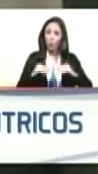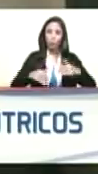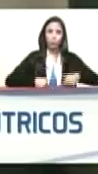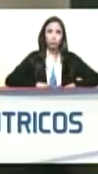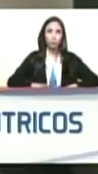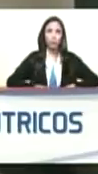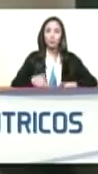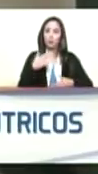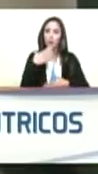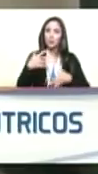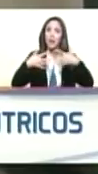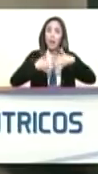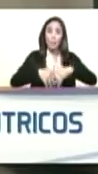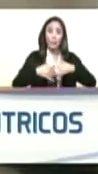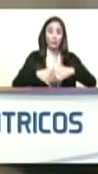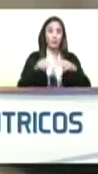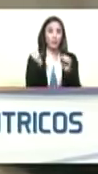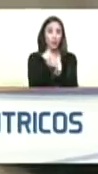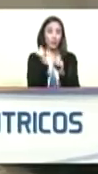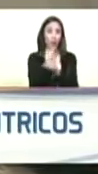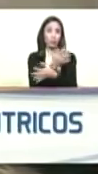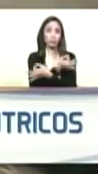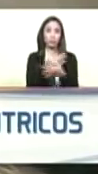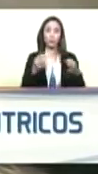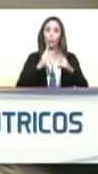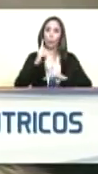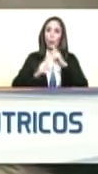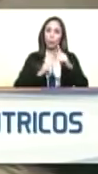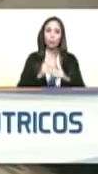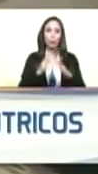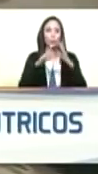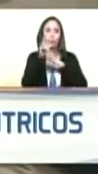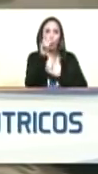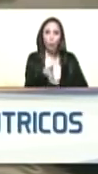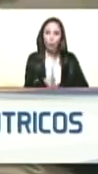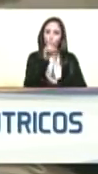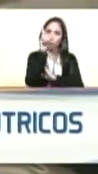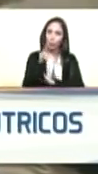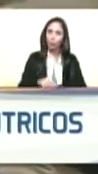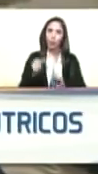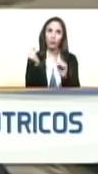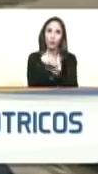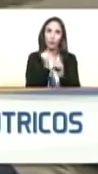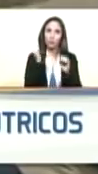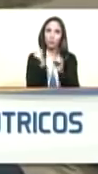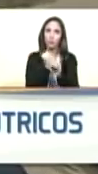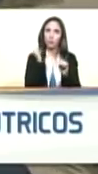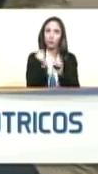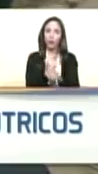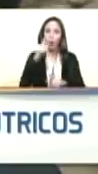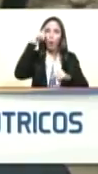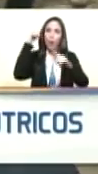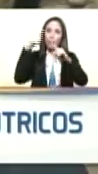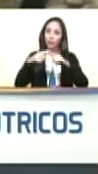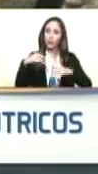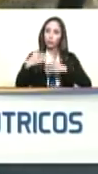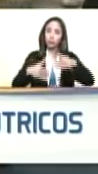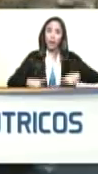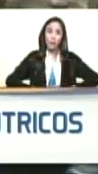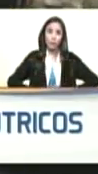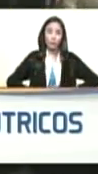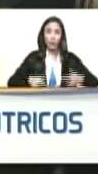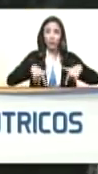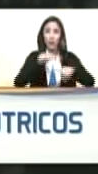empresa a la altura de producción nacional. Estamos logrando esa misión, presidente, estamos trabajando duro desde acá de